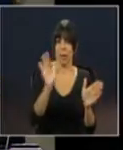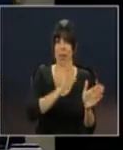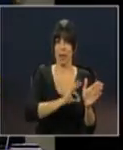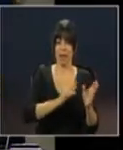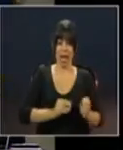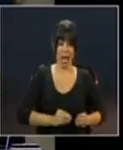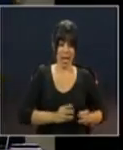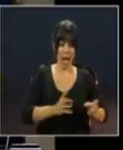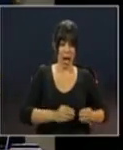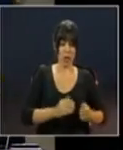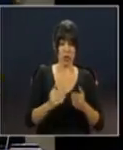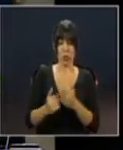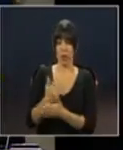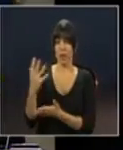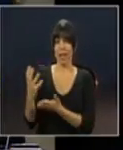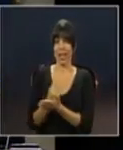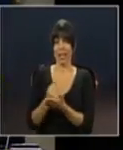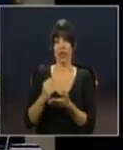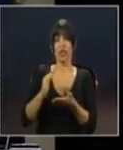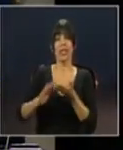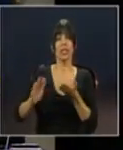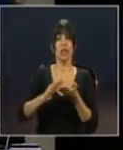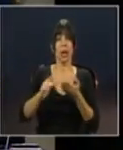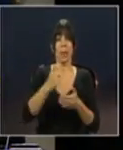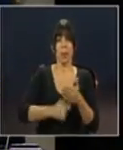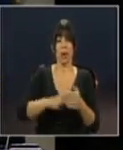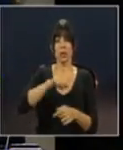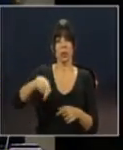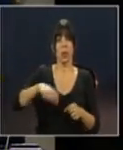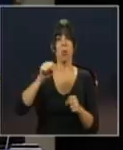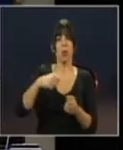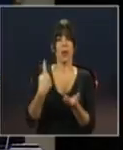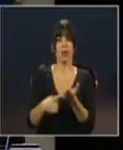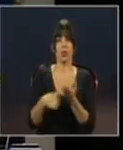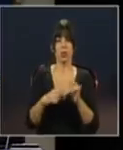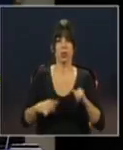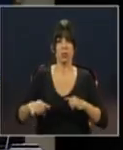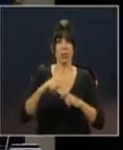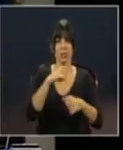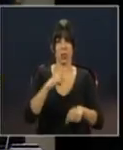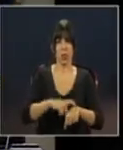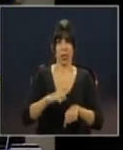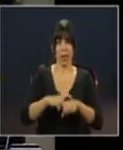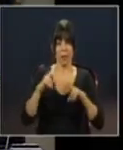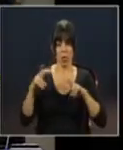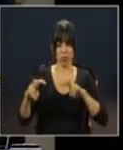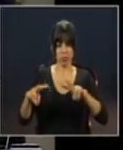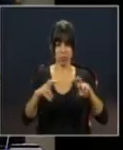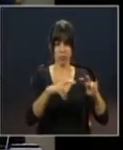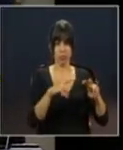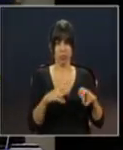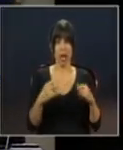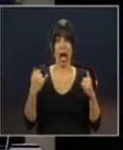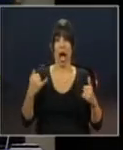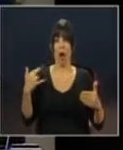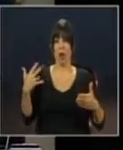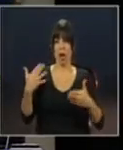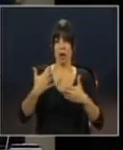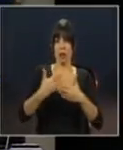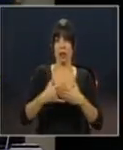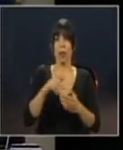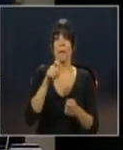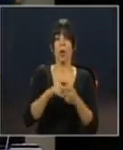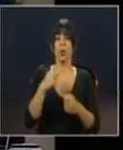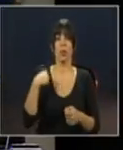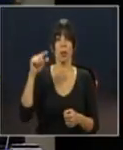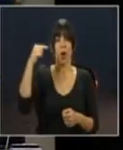gastos, nuevos ingresos y exoneraciones pudieran discutirse simultáneamente. Hemos llegado al cénit de mi administración